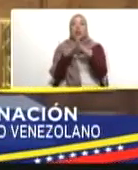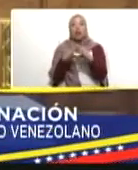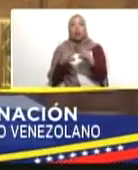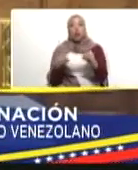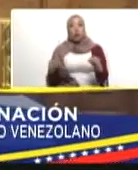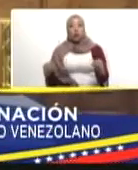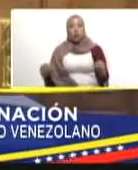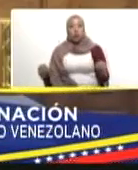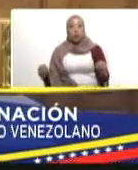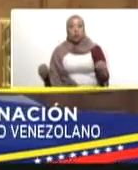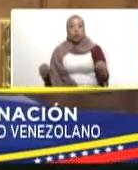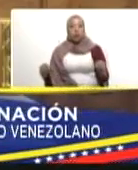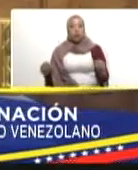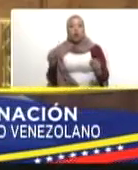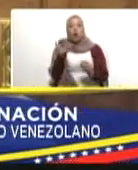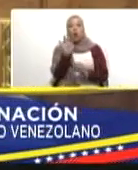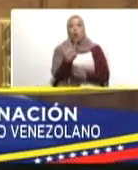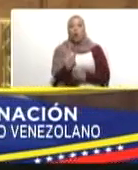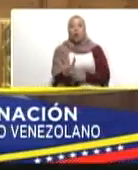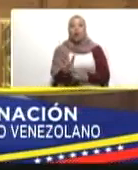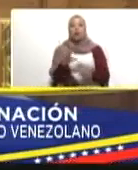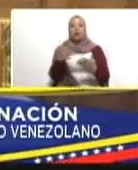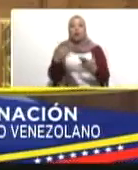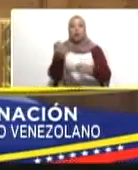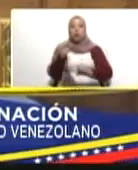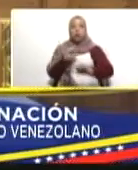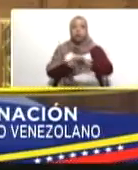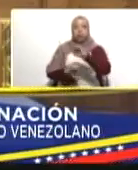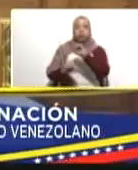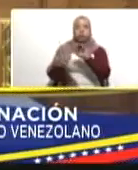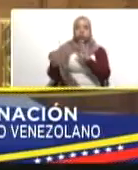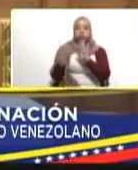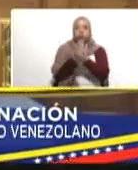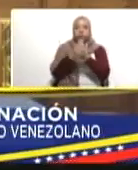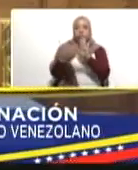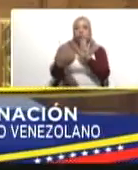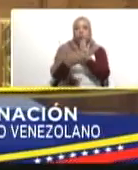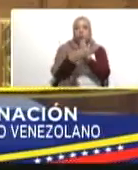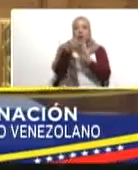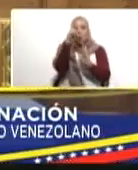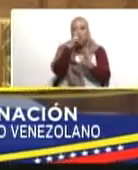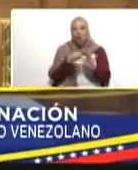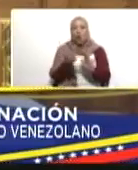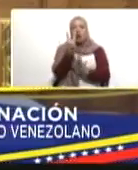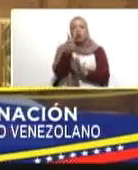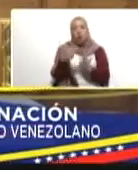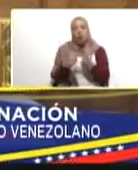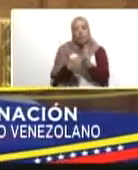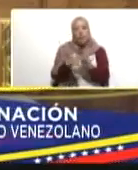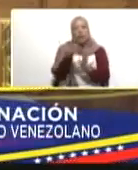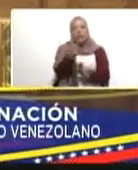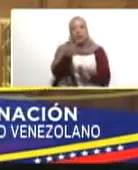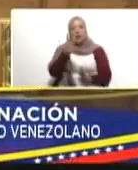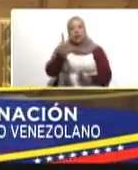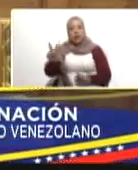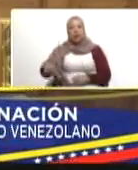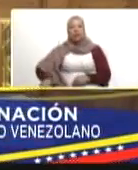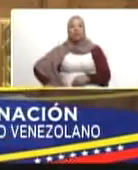desmantelamiento de cuatro conspiraciones golpistas durante el año 2023